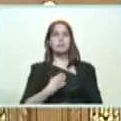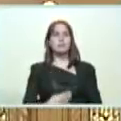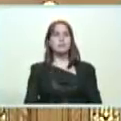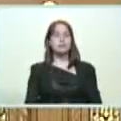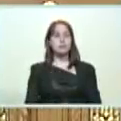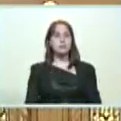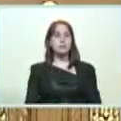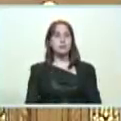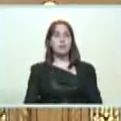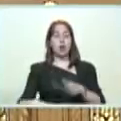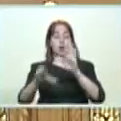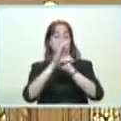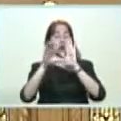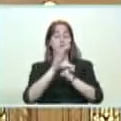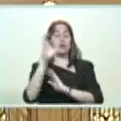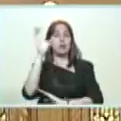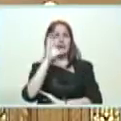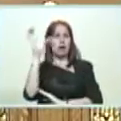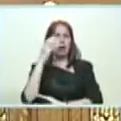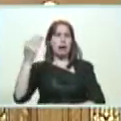1811, la constituyente de Caracas,